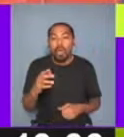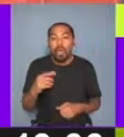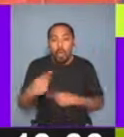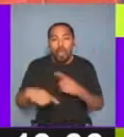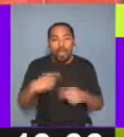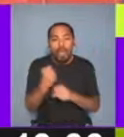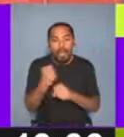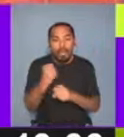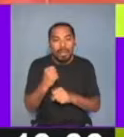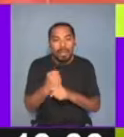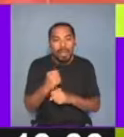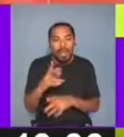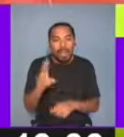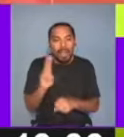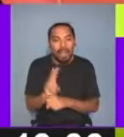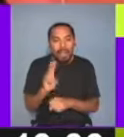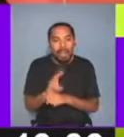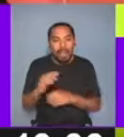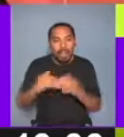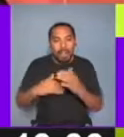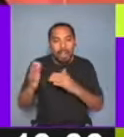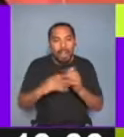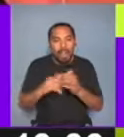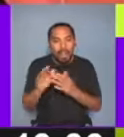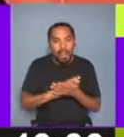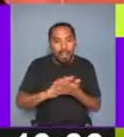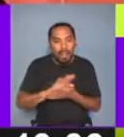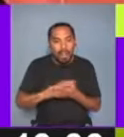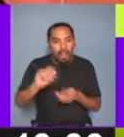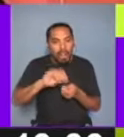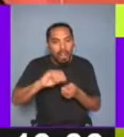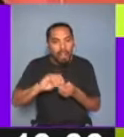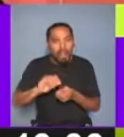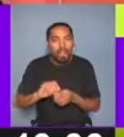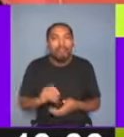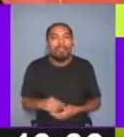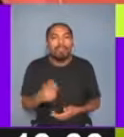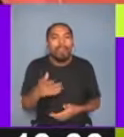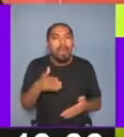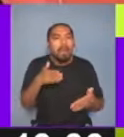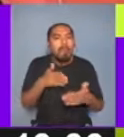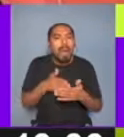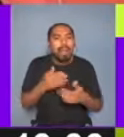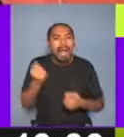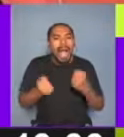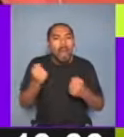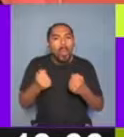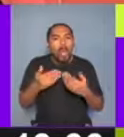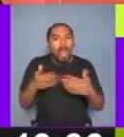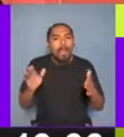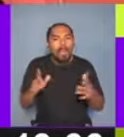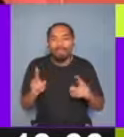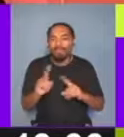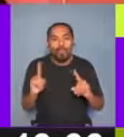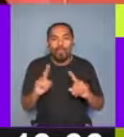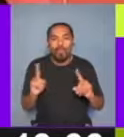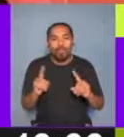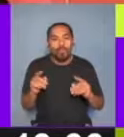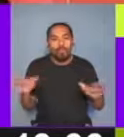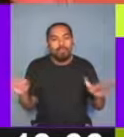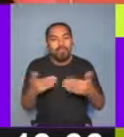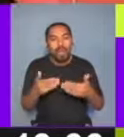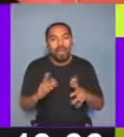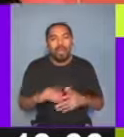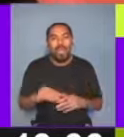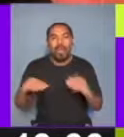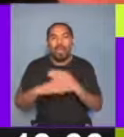un paso un paso patonal no está habilitado todavía con el el el tránsito vehicular eso sería la situación de esta de esta ruta